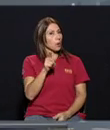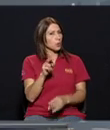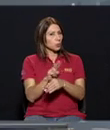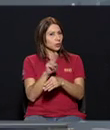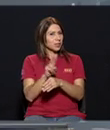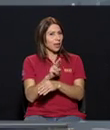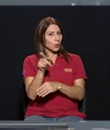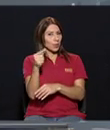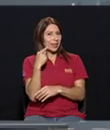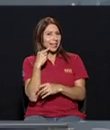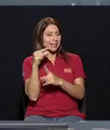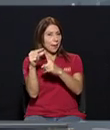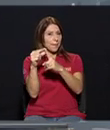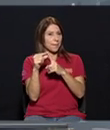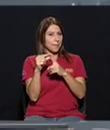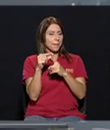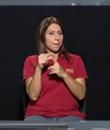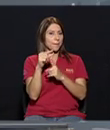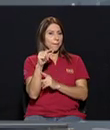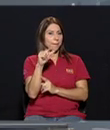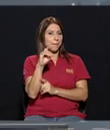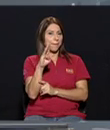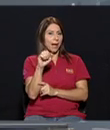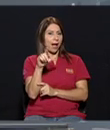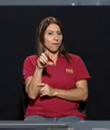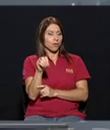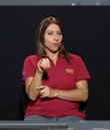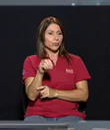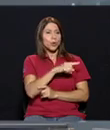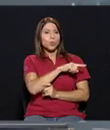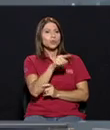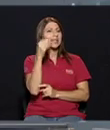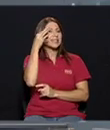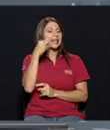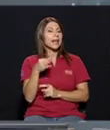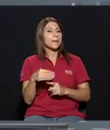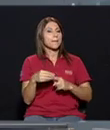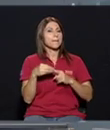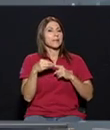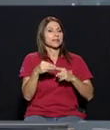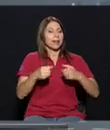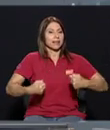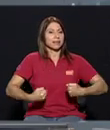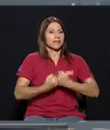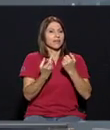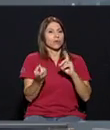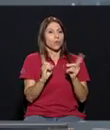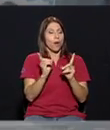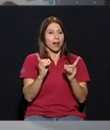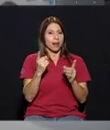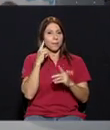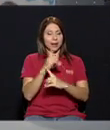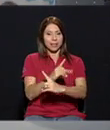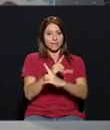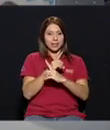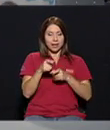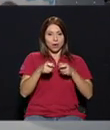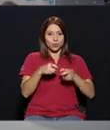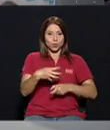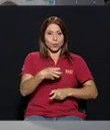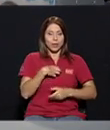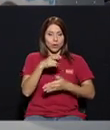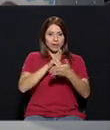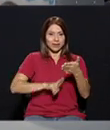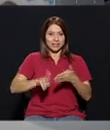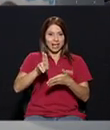Retomando las palabras de Pablo, ¿cuál consideran ustedes que es el principal desafío que tenemos en esta materia de defensa de la autonomía universitaria en este